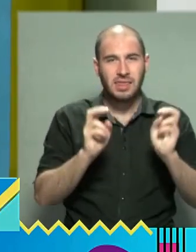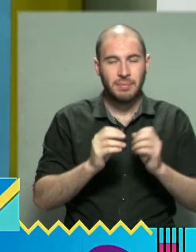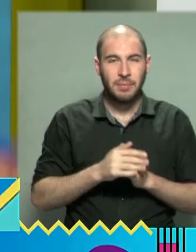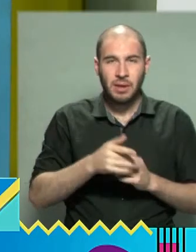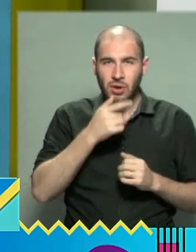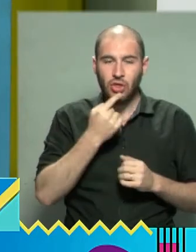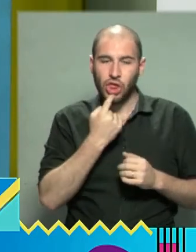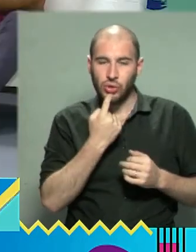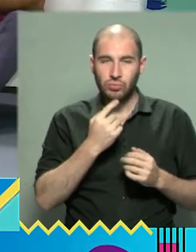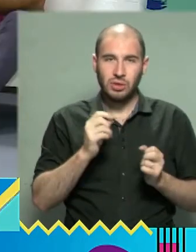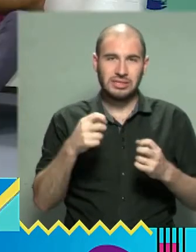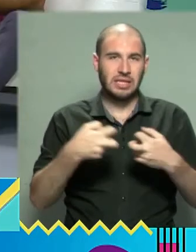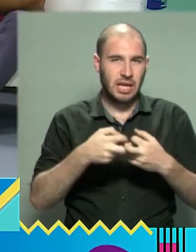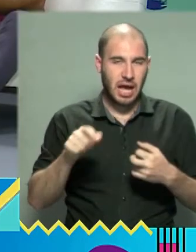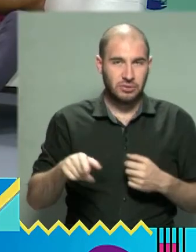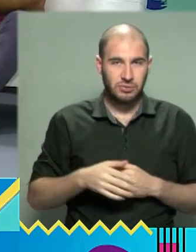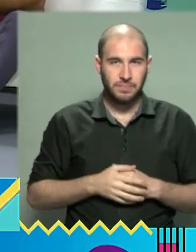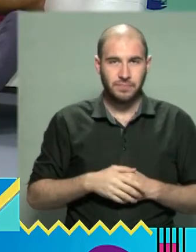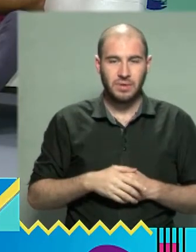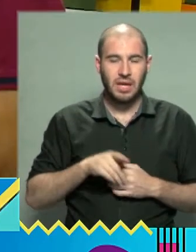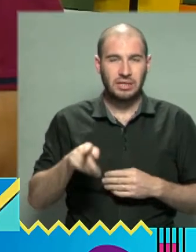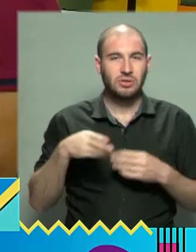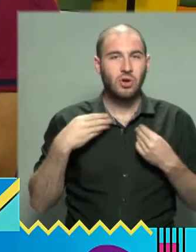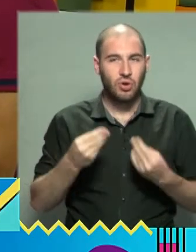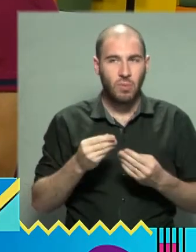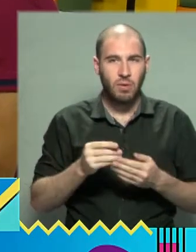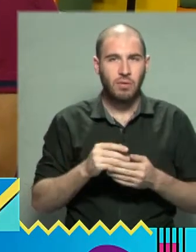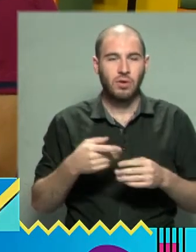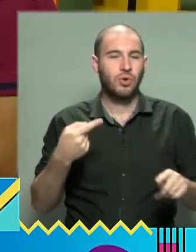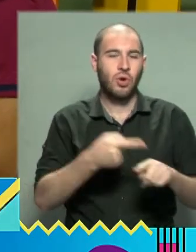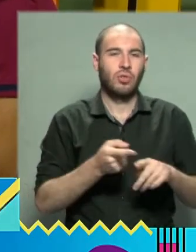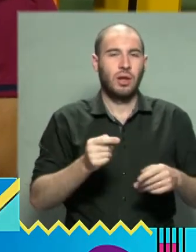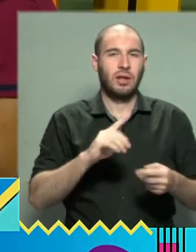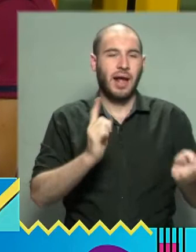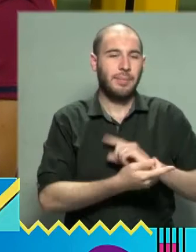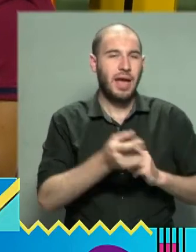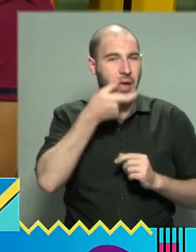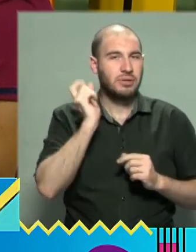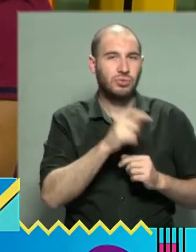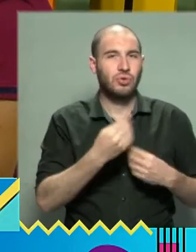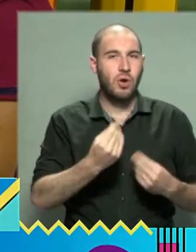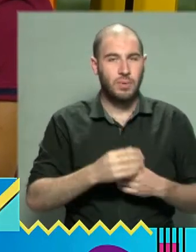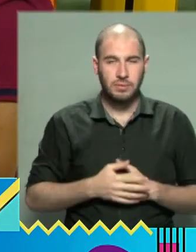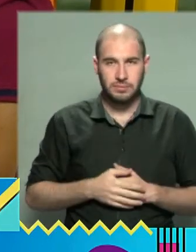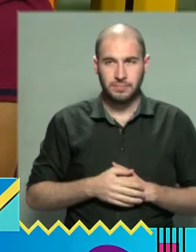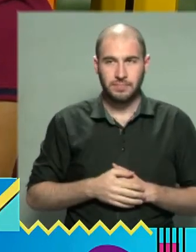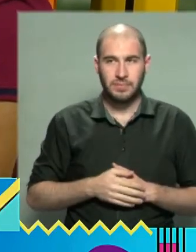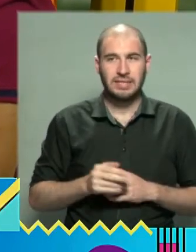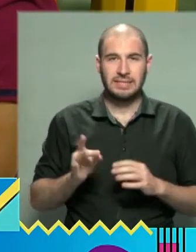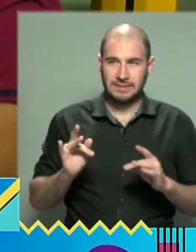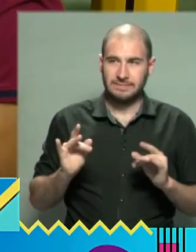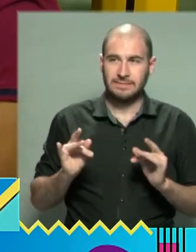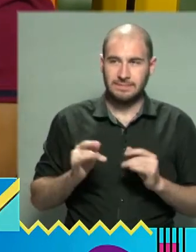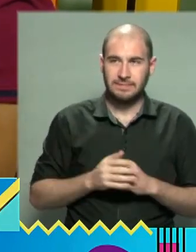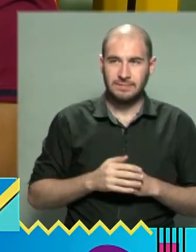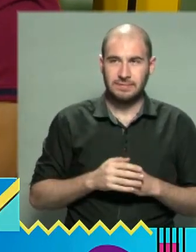cierto escepticismo frente a los gremios. ¿Eso cómo lo pueden ustedes refutar o no, desde su experiencia? Es medio